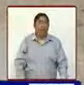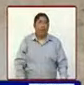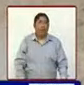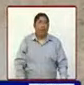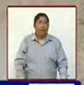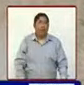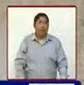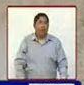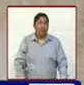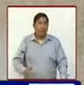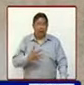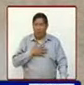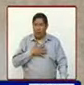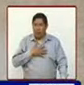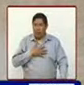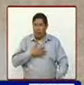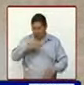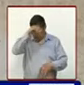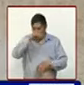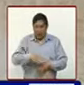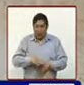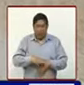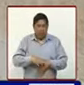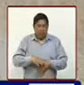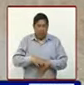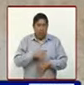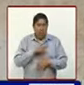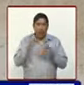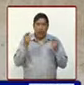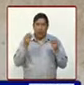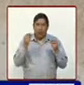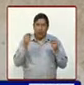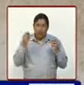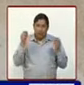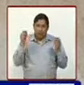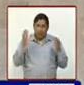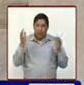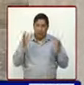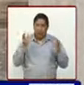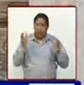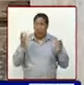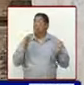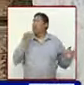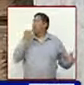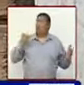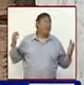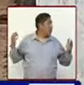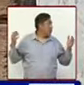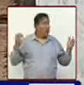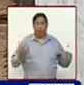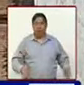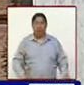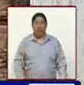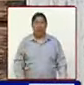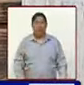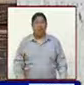Estamos durmiendo nosotros, yo y mi pequeño, y de la nada empieza como a temblar la tierra.